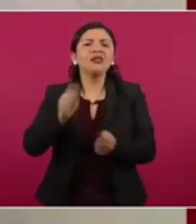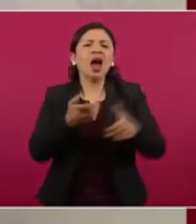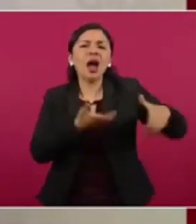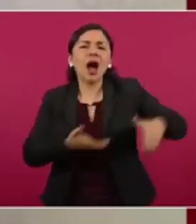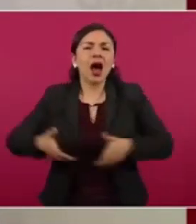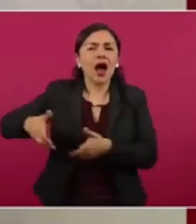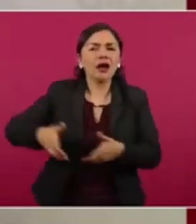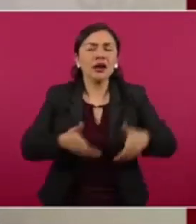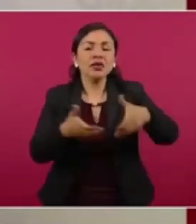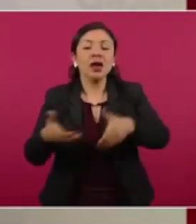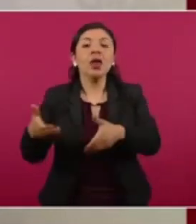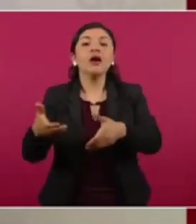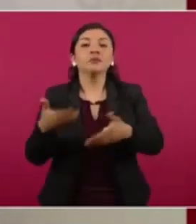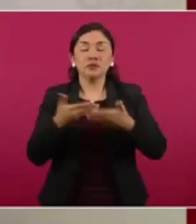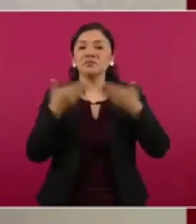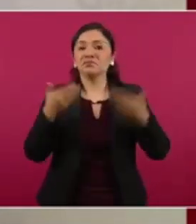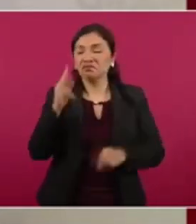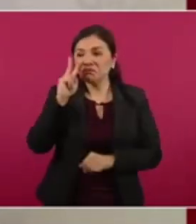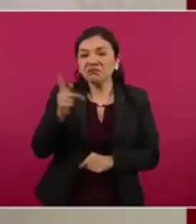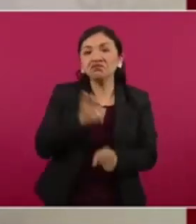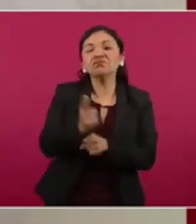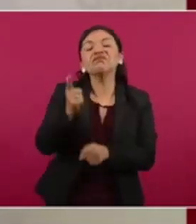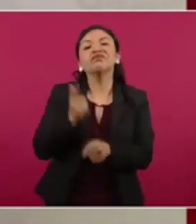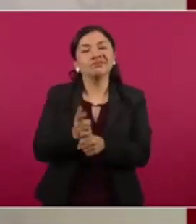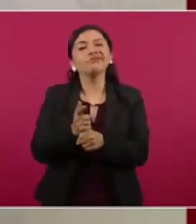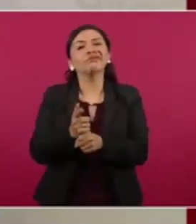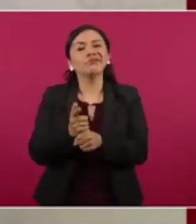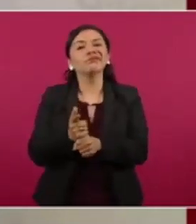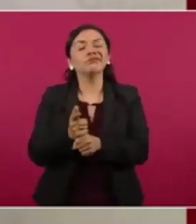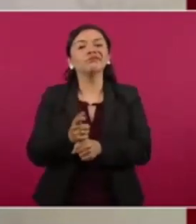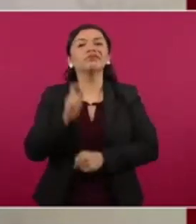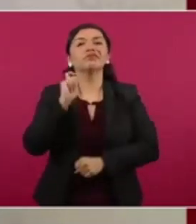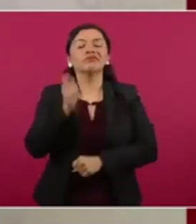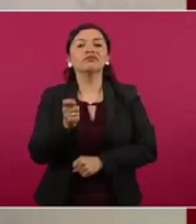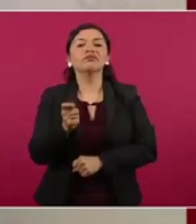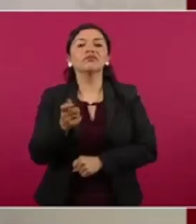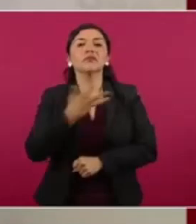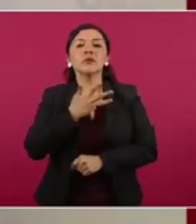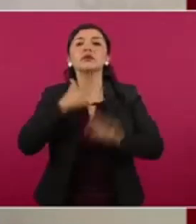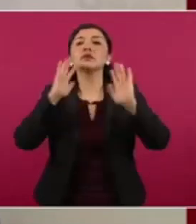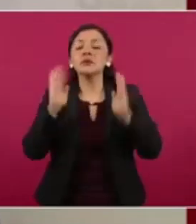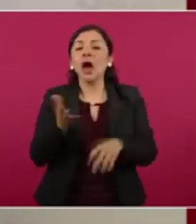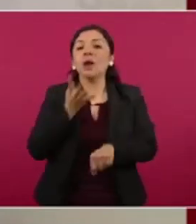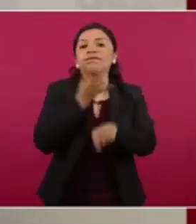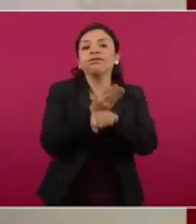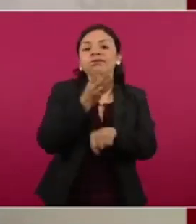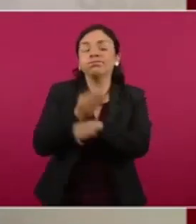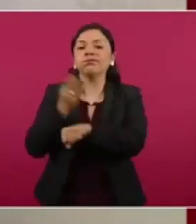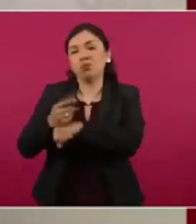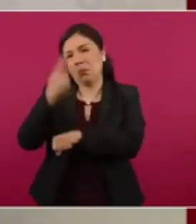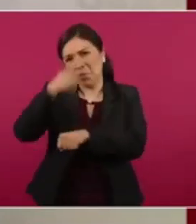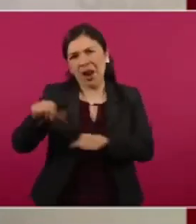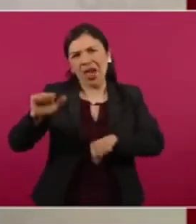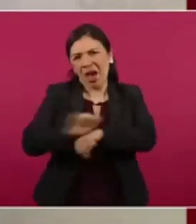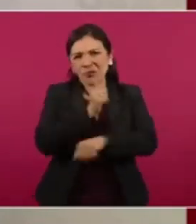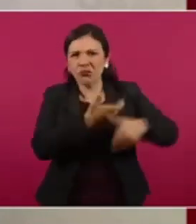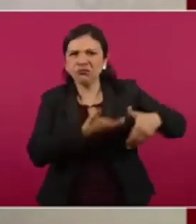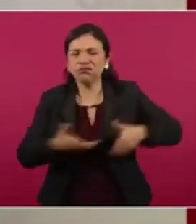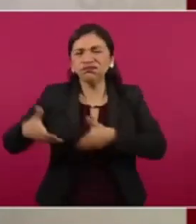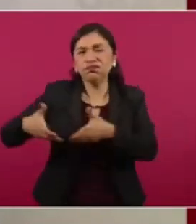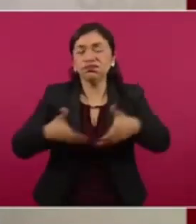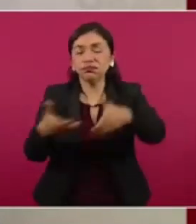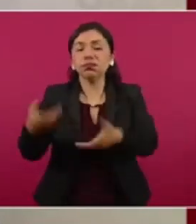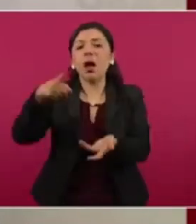podemos ya reconocer que se pudieron rehabilitar caminos en donde está